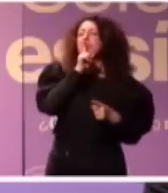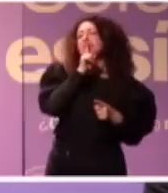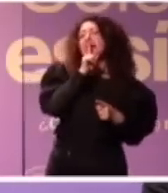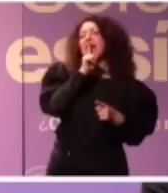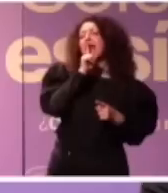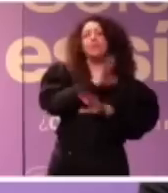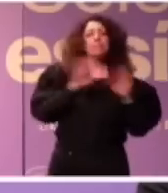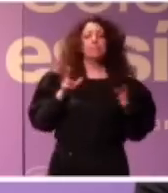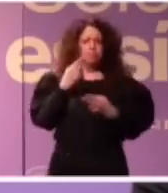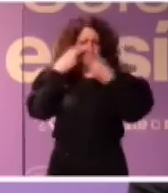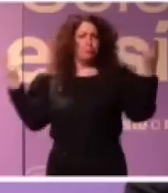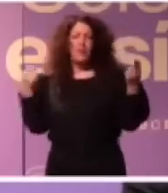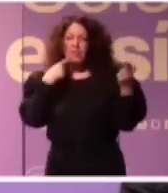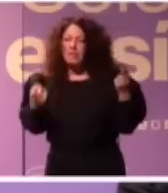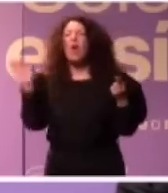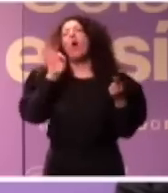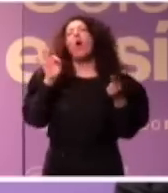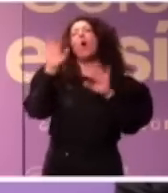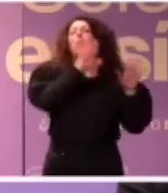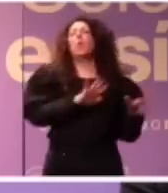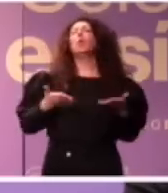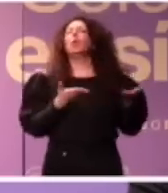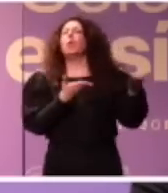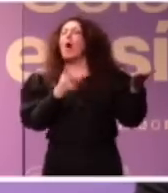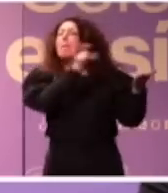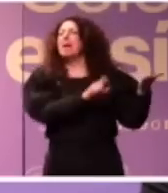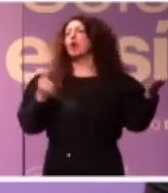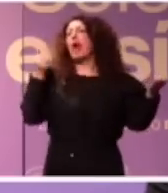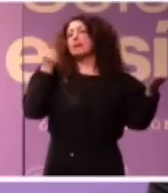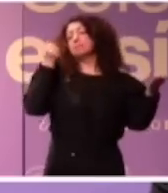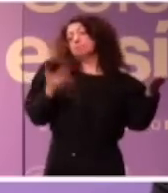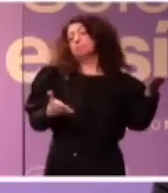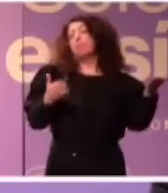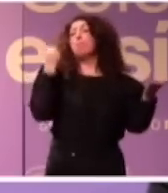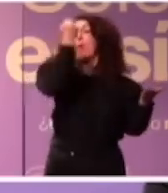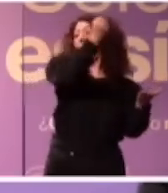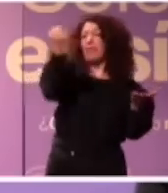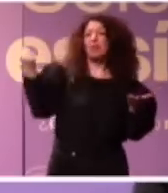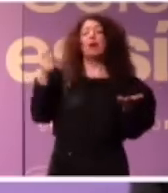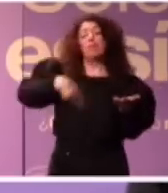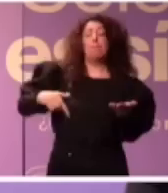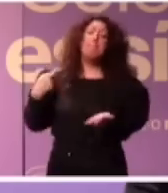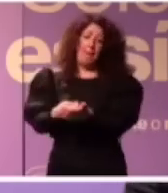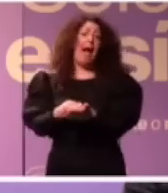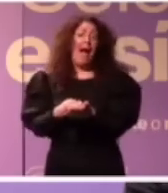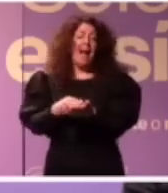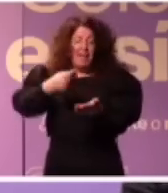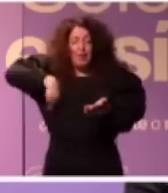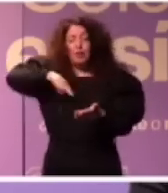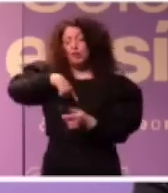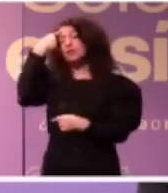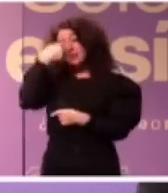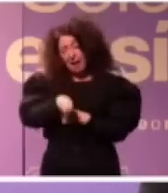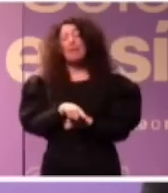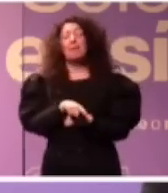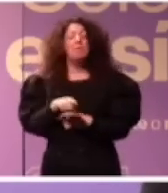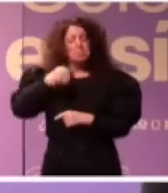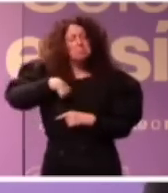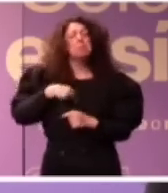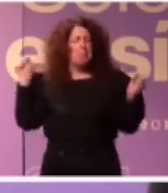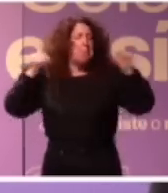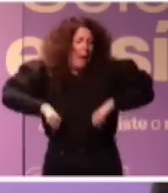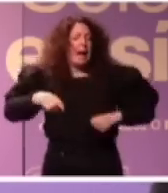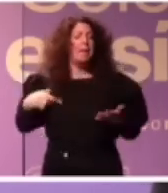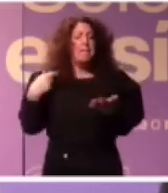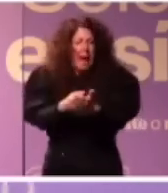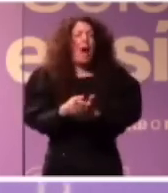silencio, por no bailarle el agua a los poderosos, se paga un precio. Y nosotras lo sabemos muy bien y estamos dispuestas a pagarlo, y merece la